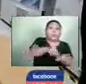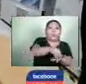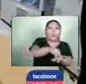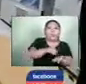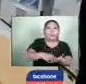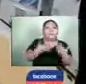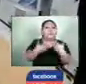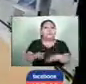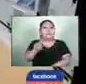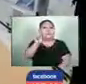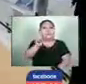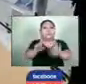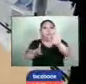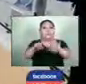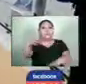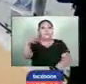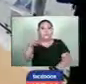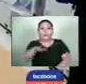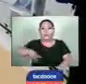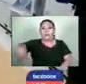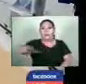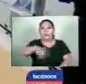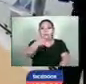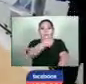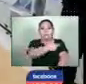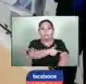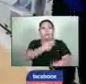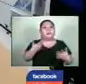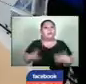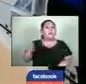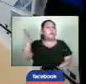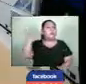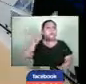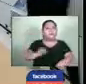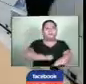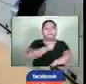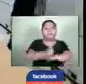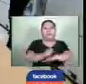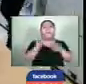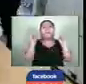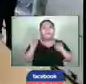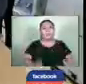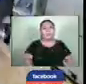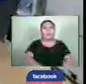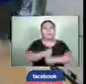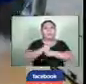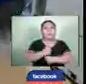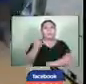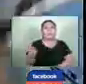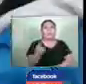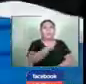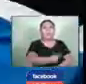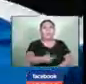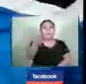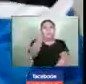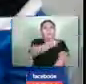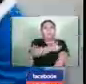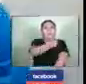de 160 puntos de vacunación móvil habilitados con la finalidad de asegurar la inmunización contra el